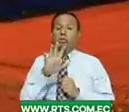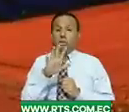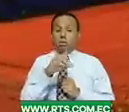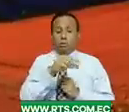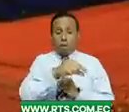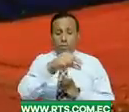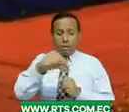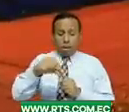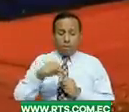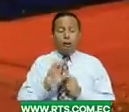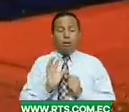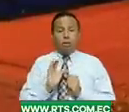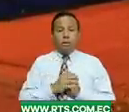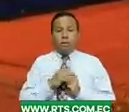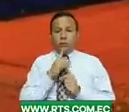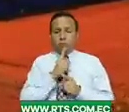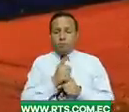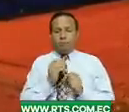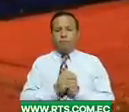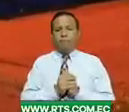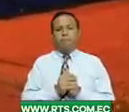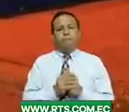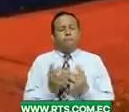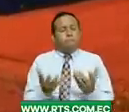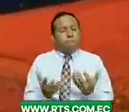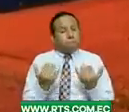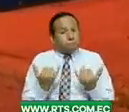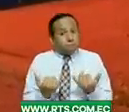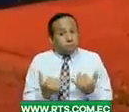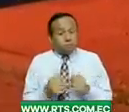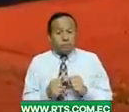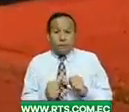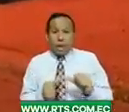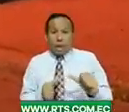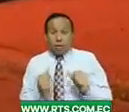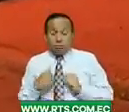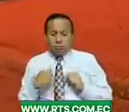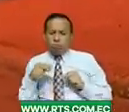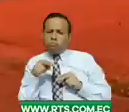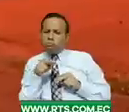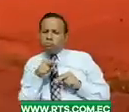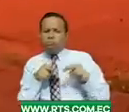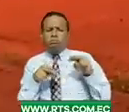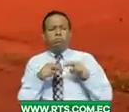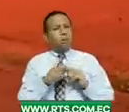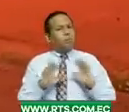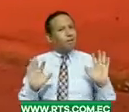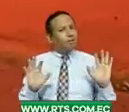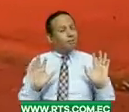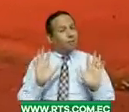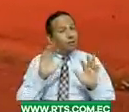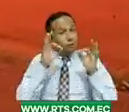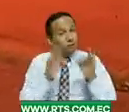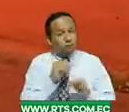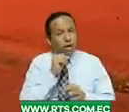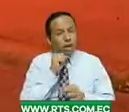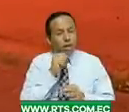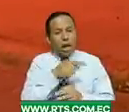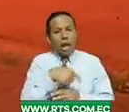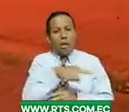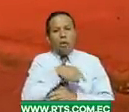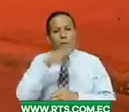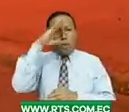la información en el lugar. Policía Nacional aún no da declaraciones sobre este último hecho violento registrado en la